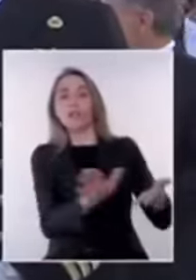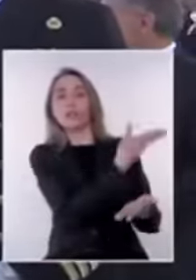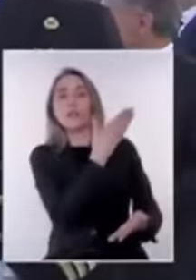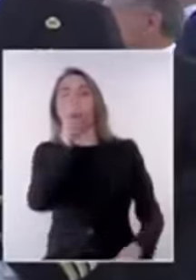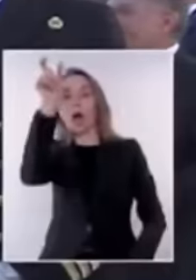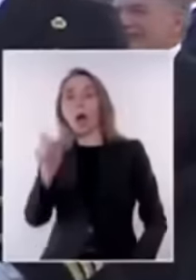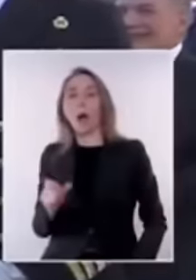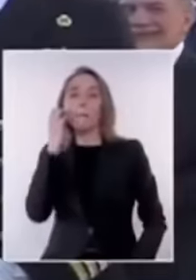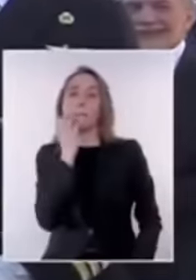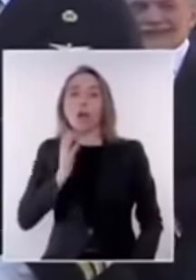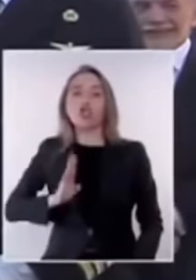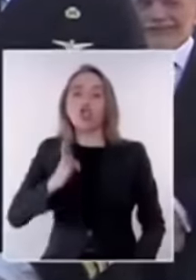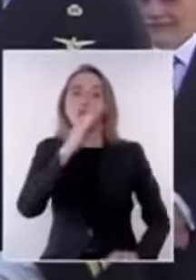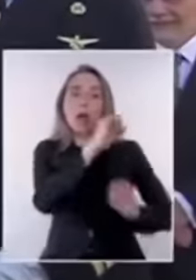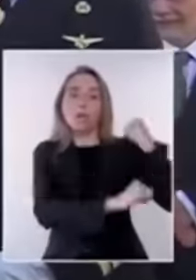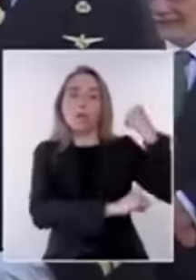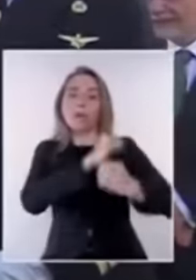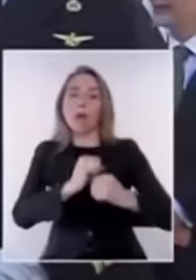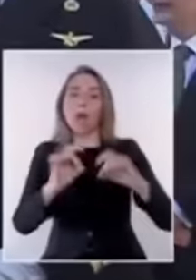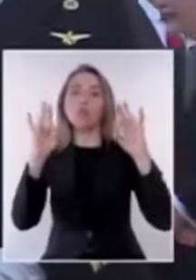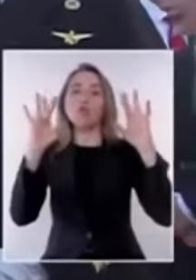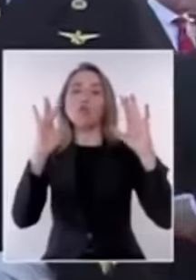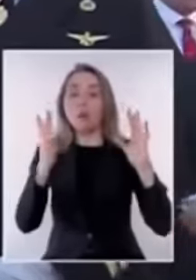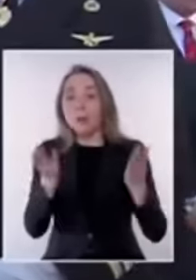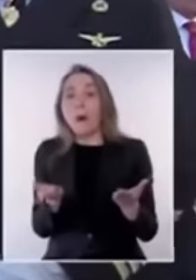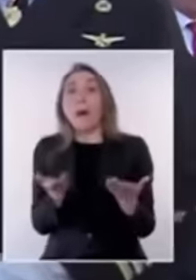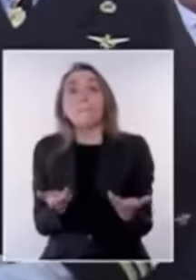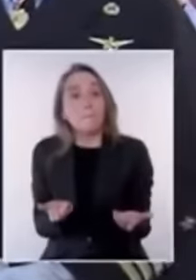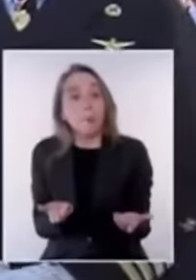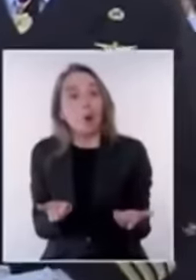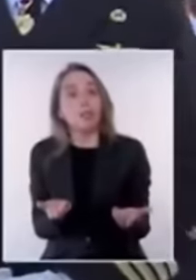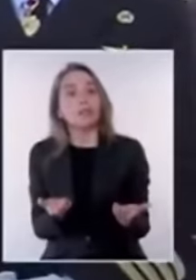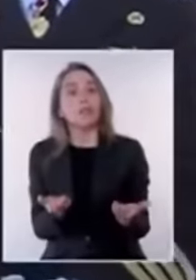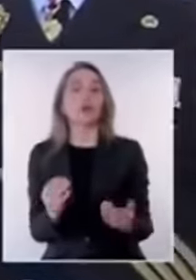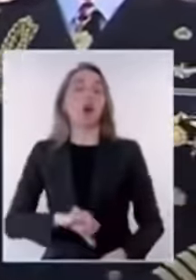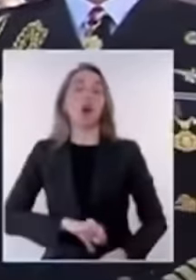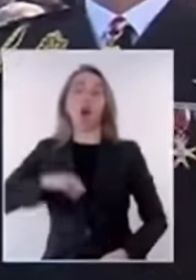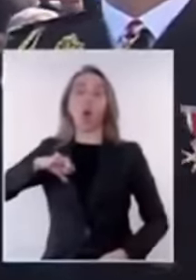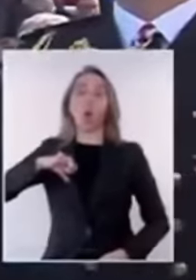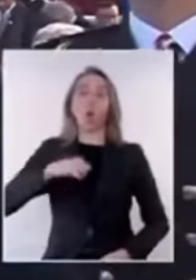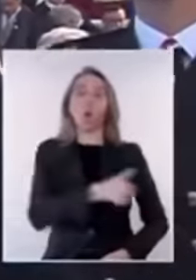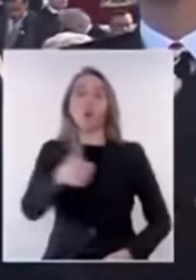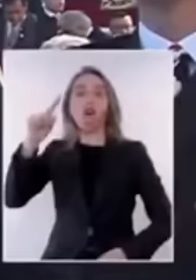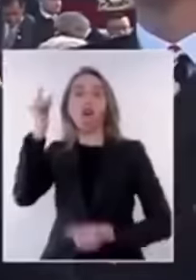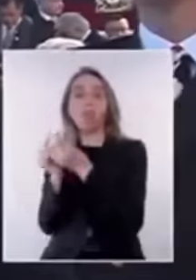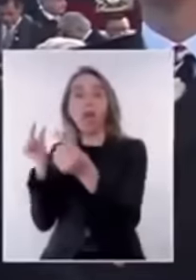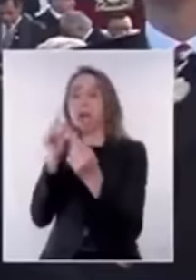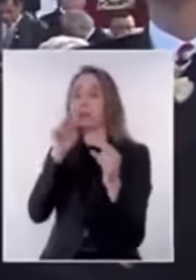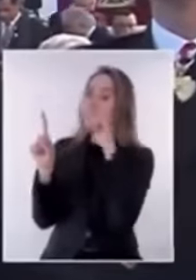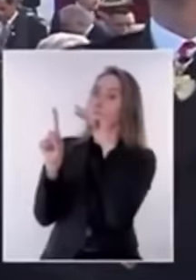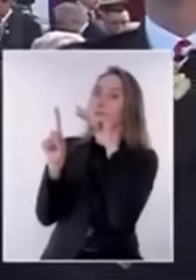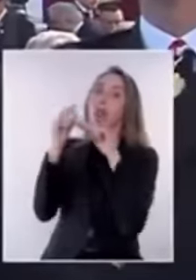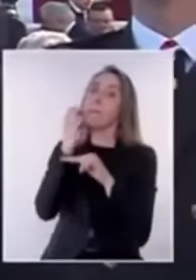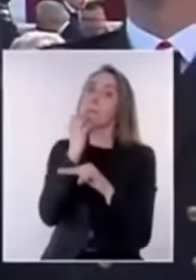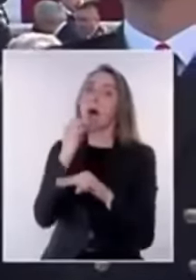de Prat sigue incólume a través del tiempo. Siempre y quedará. Por eso, ese orgullo nacional que Prat representa